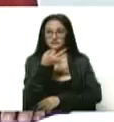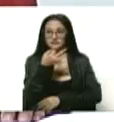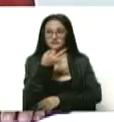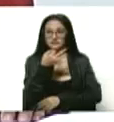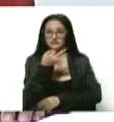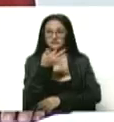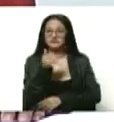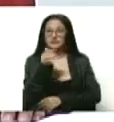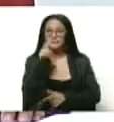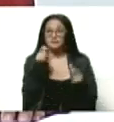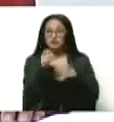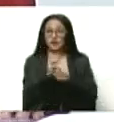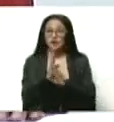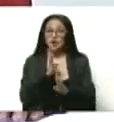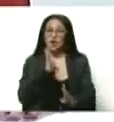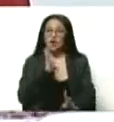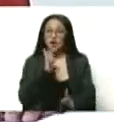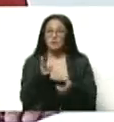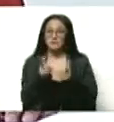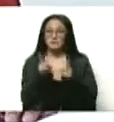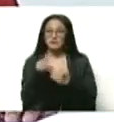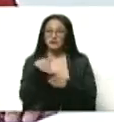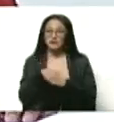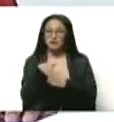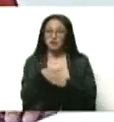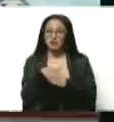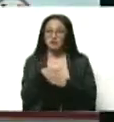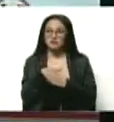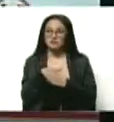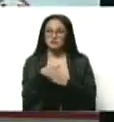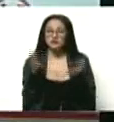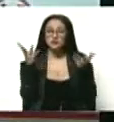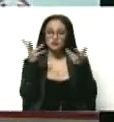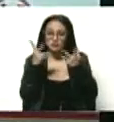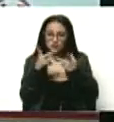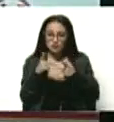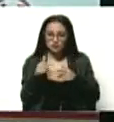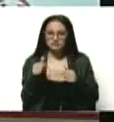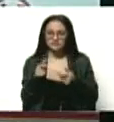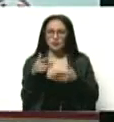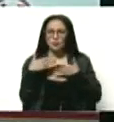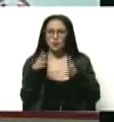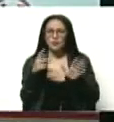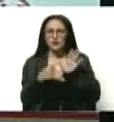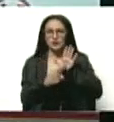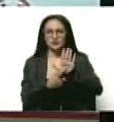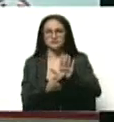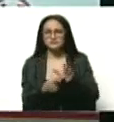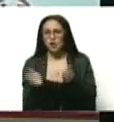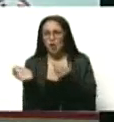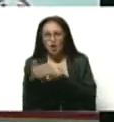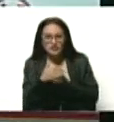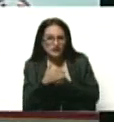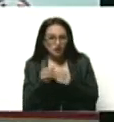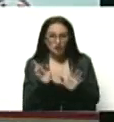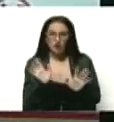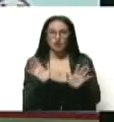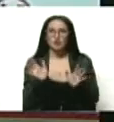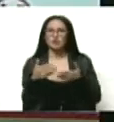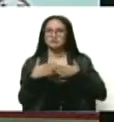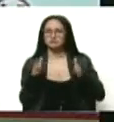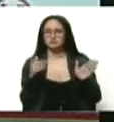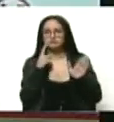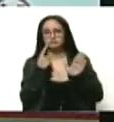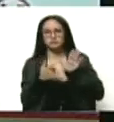Si hay gente en la cola, se le permite que vote. Se procede al conteo de papeletas, es un acto público, no es escondido por allá en un cuartico, no, un acto